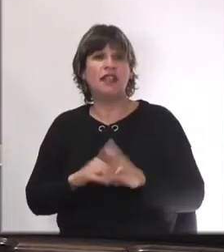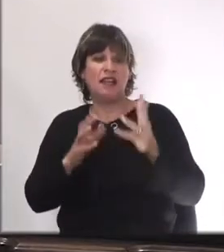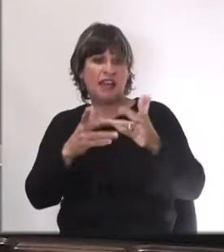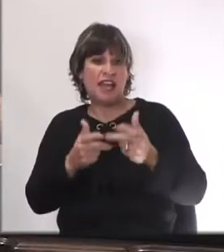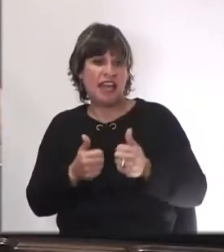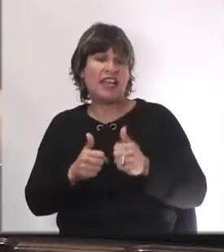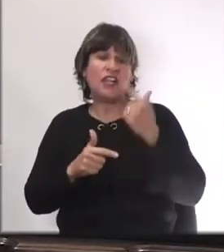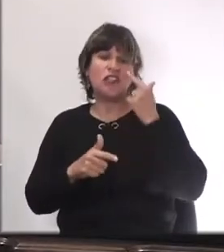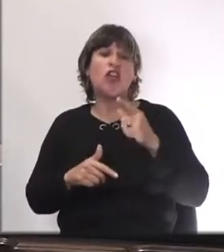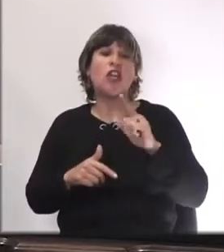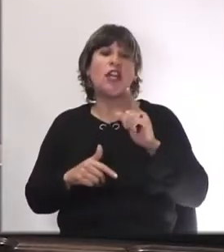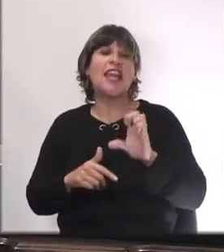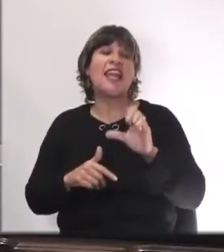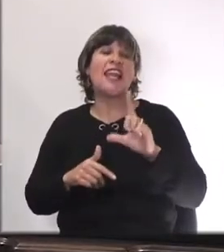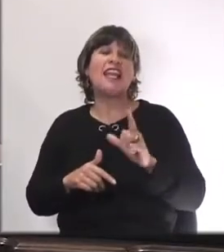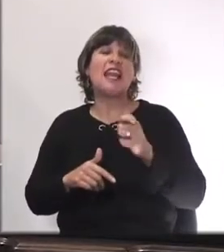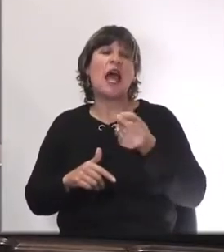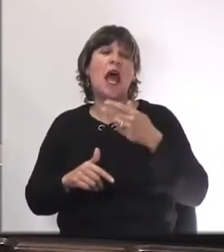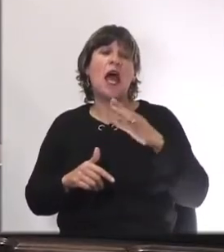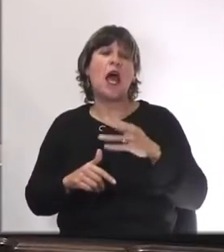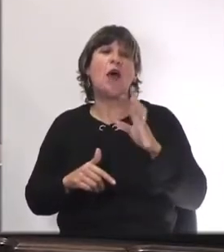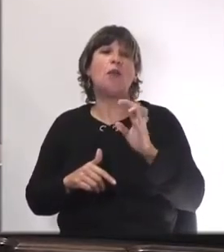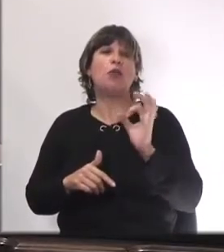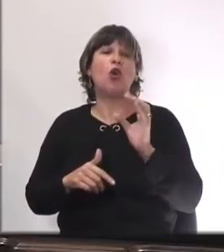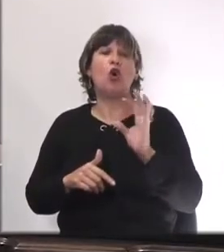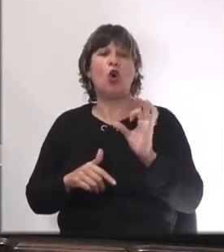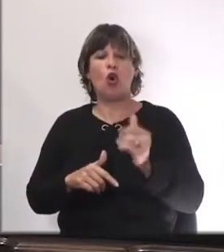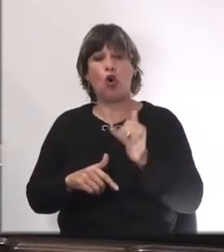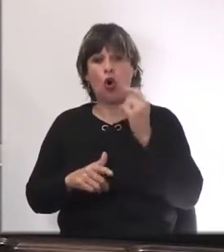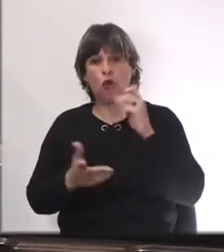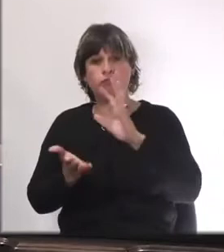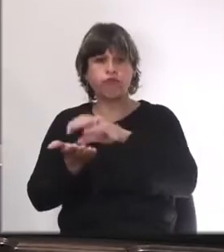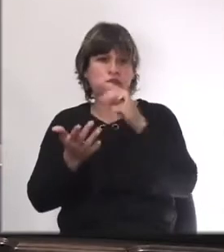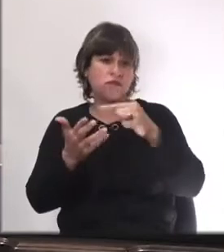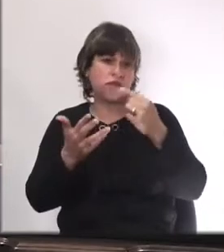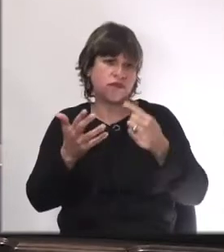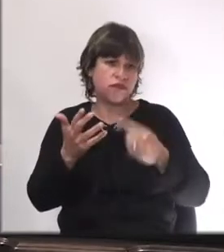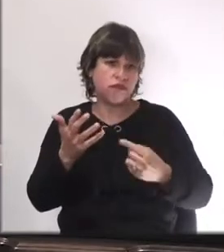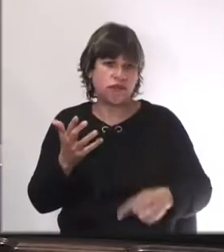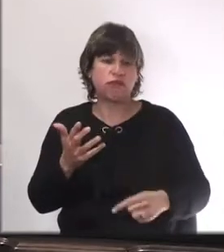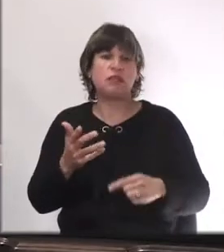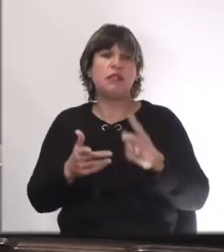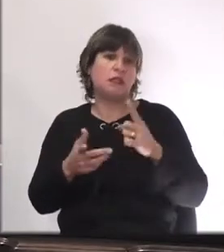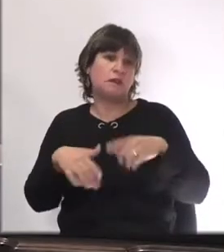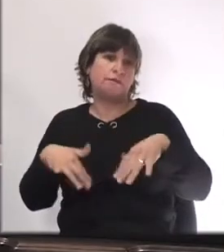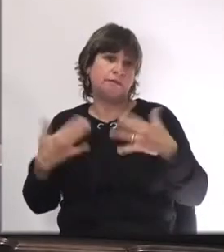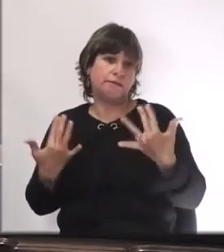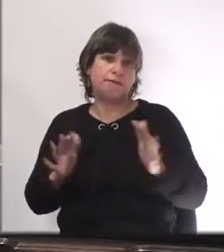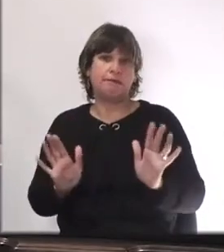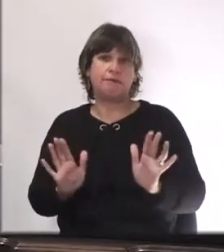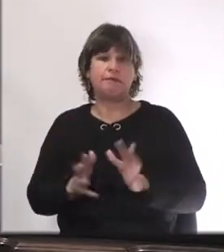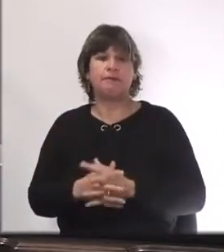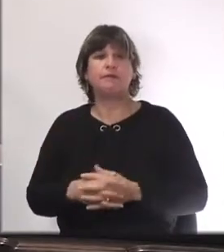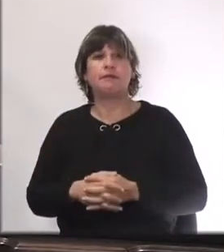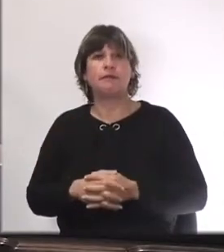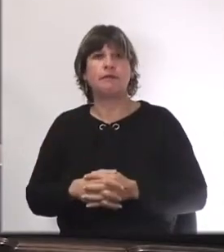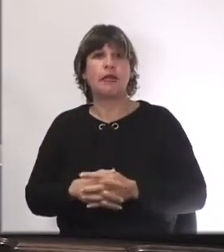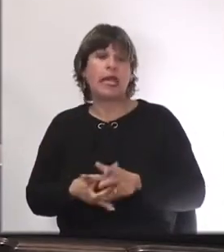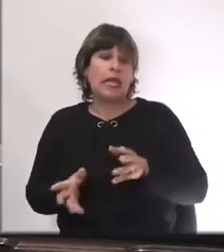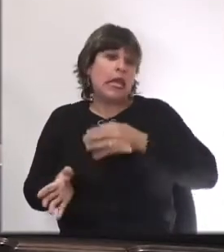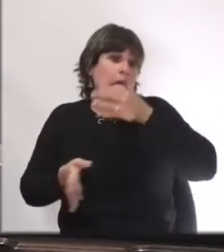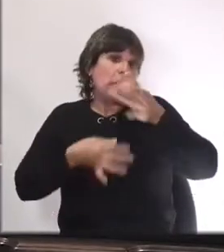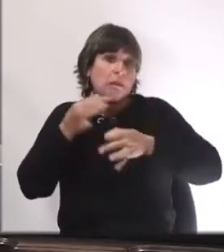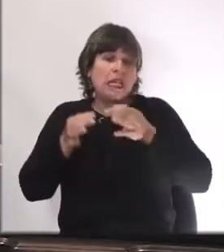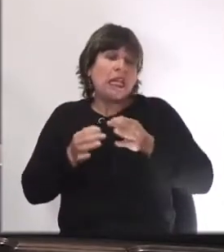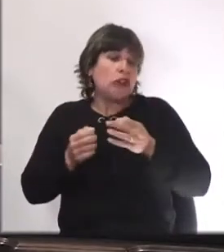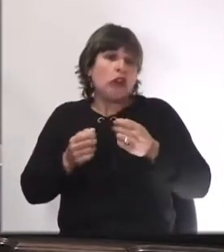El Abrojo, Niños Unidos Villa Española, la Chica de Casaballe, en fin. Y la explicación que se